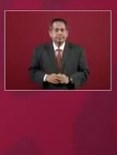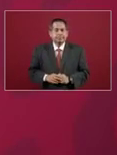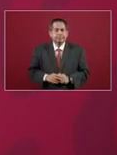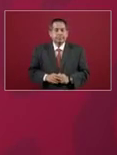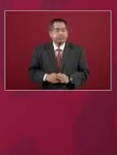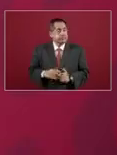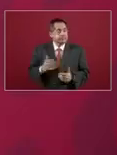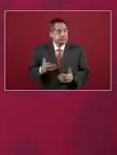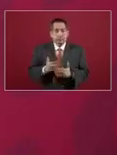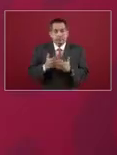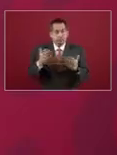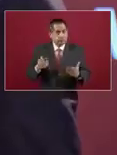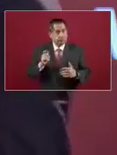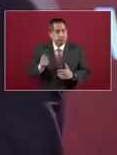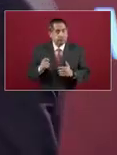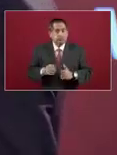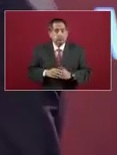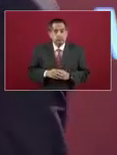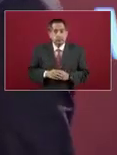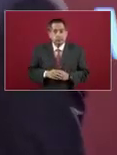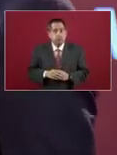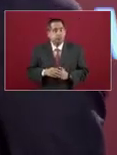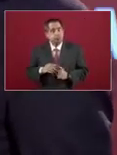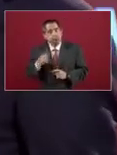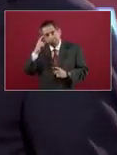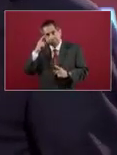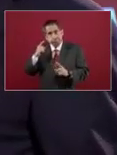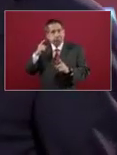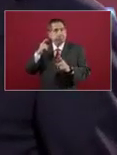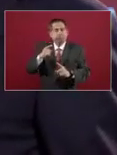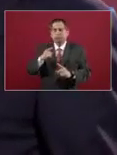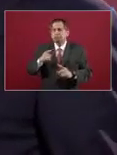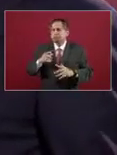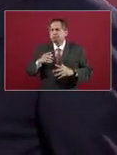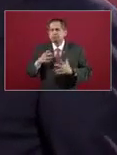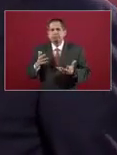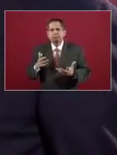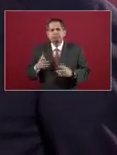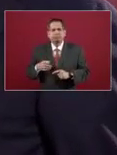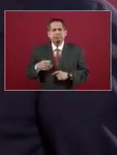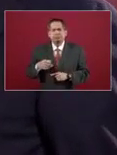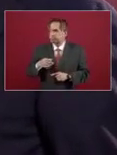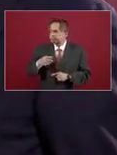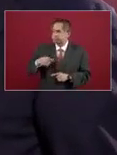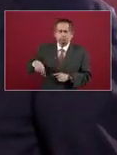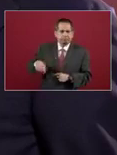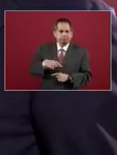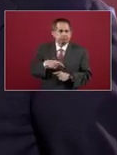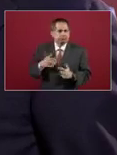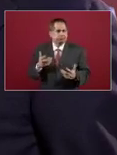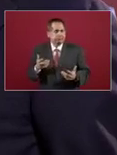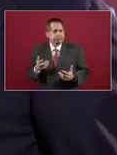Y ahora de lo que se trata es de que